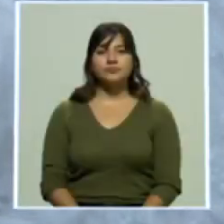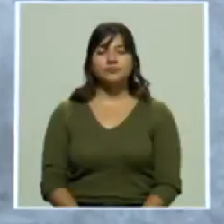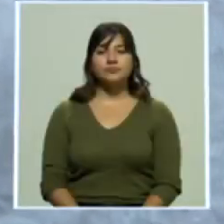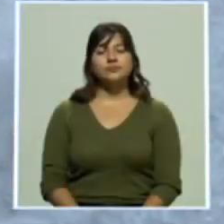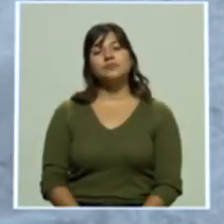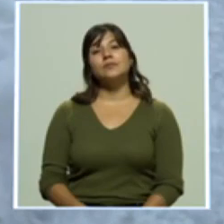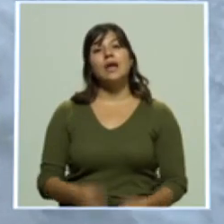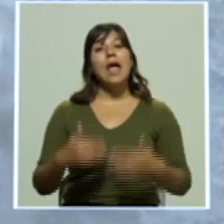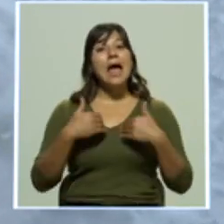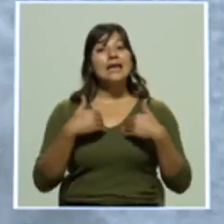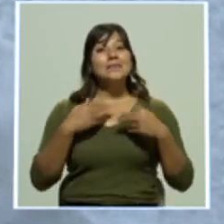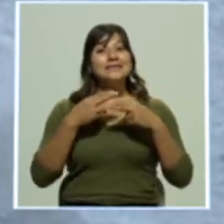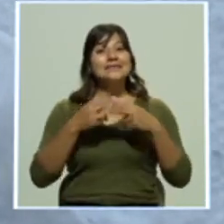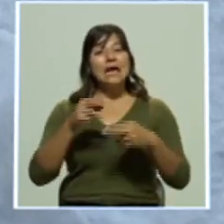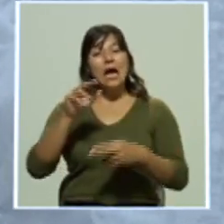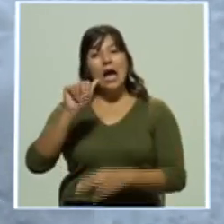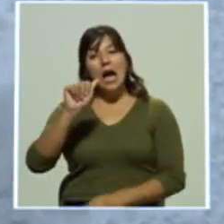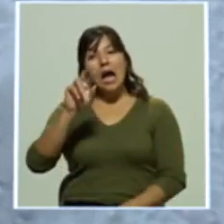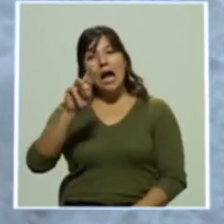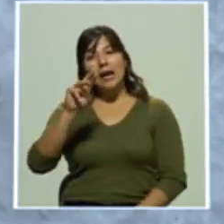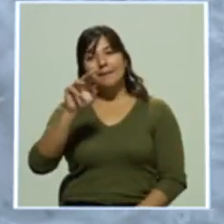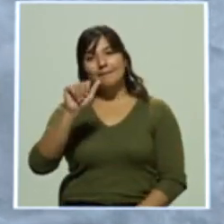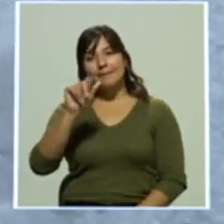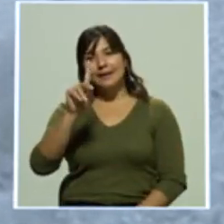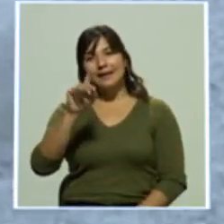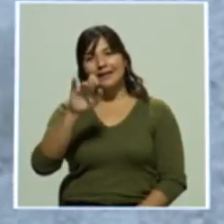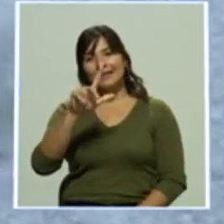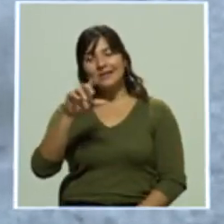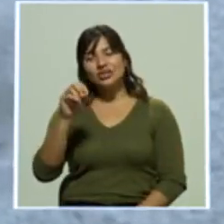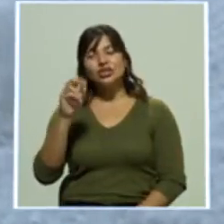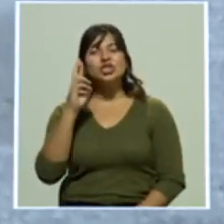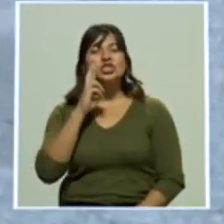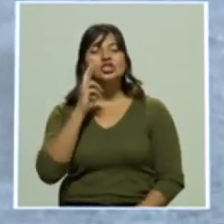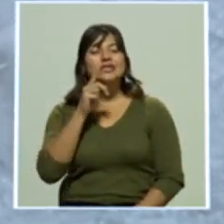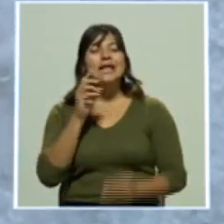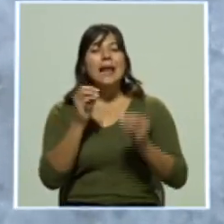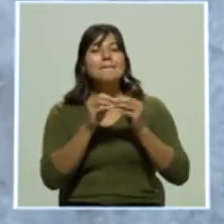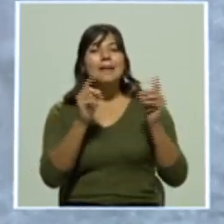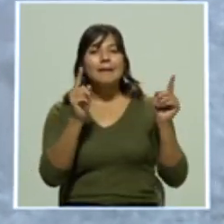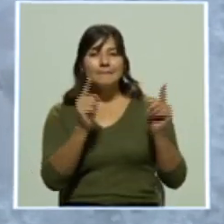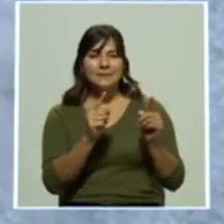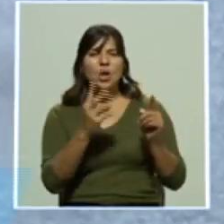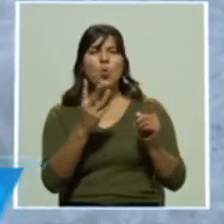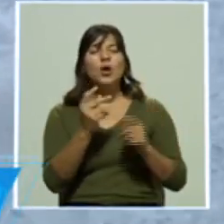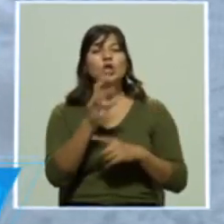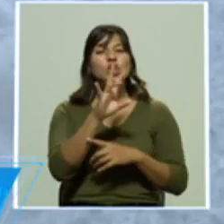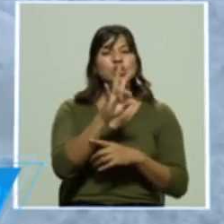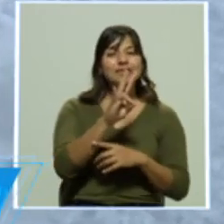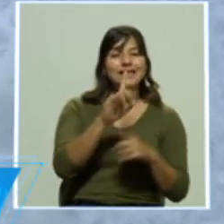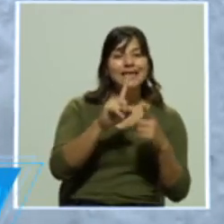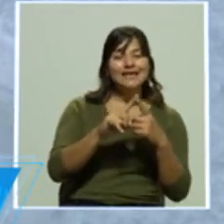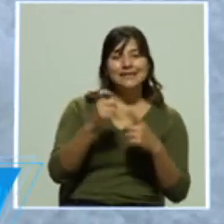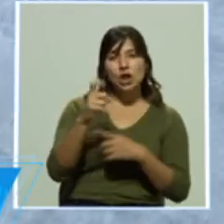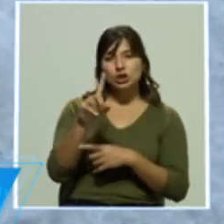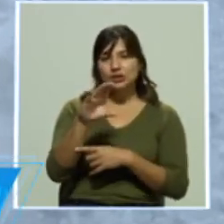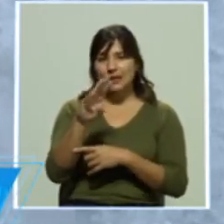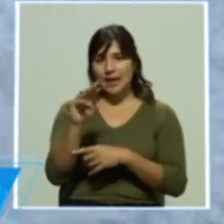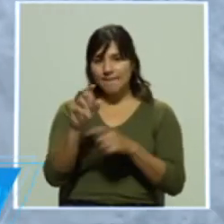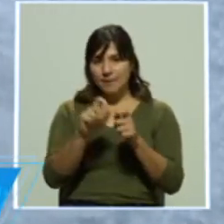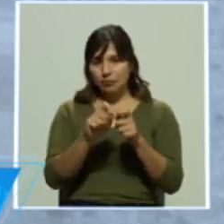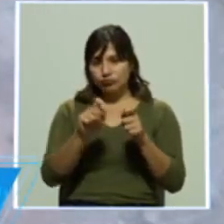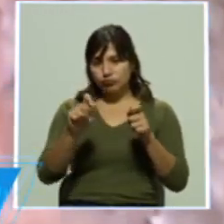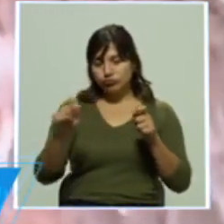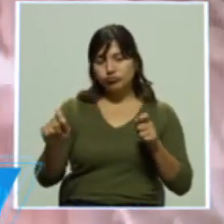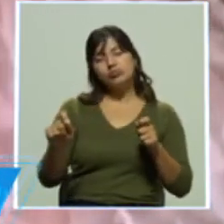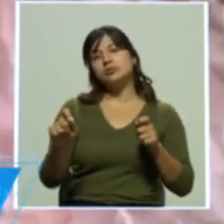El armadillo rosado es el más pequeño de la familia de los armadillos. Mide entre 7 y 11 centímetros de largo, excluyendo su